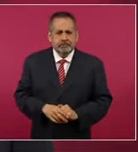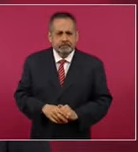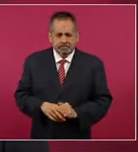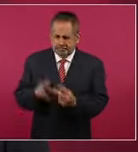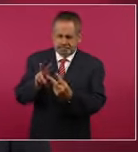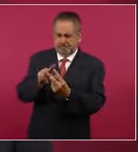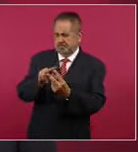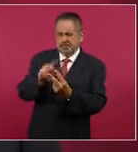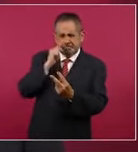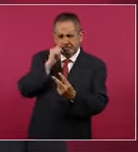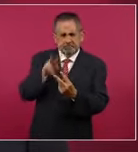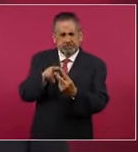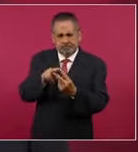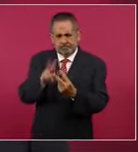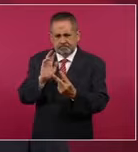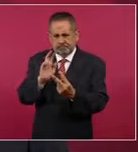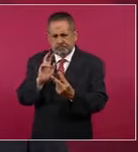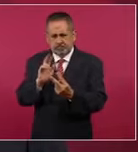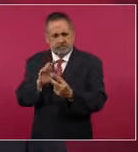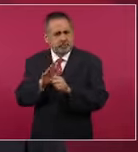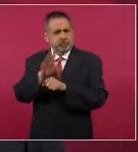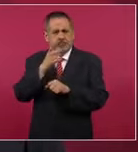aún